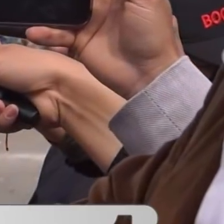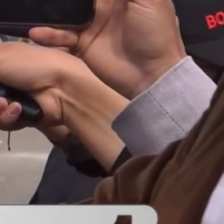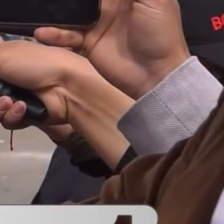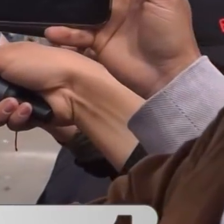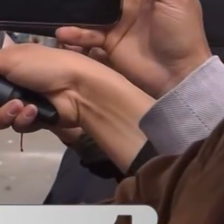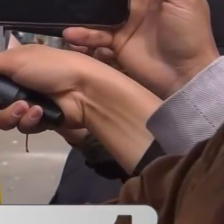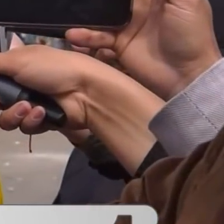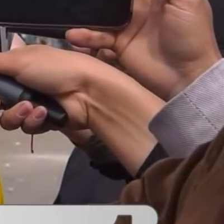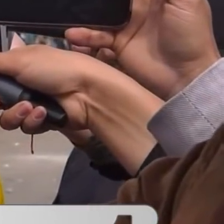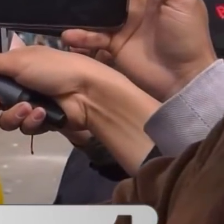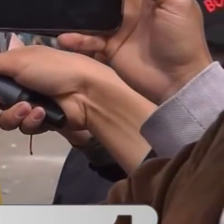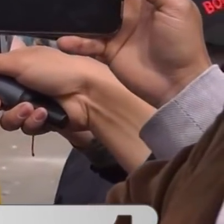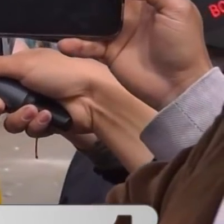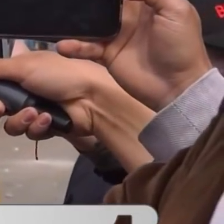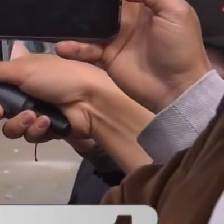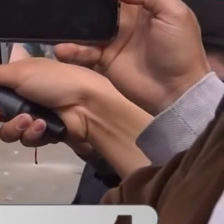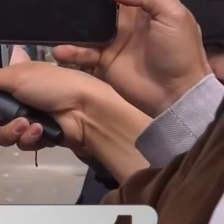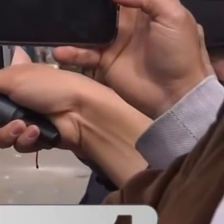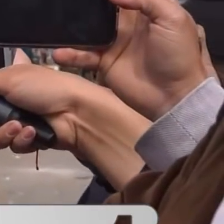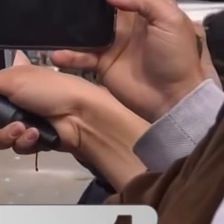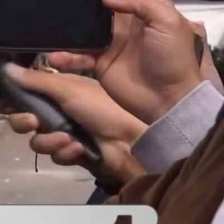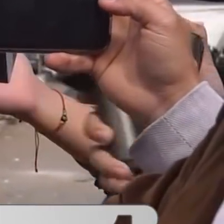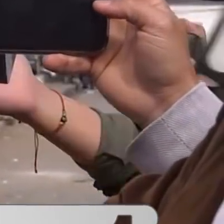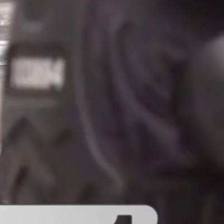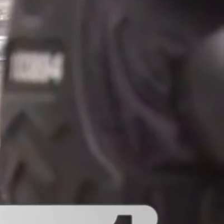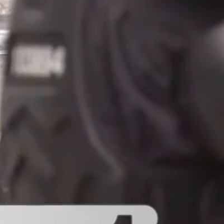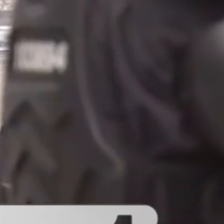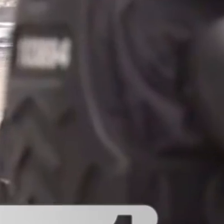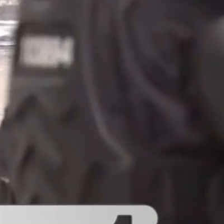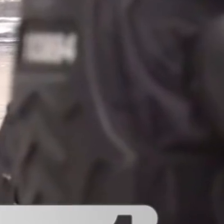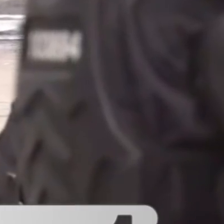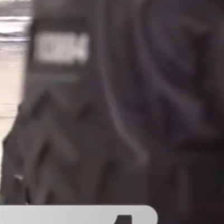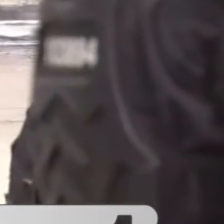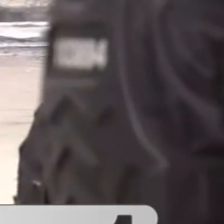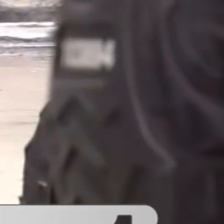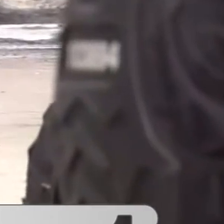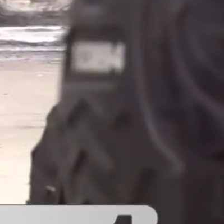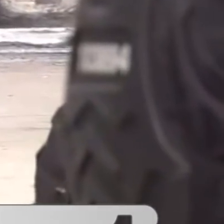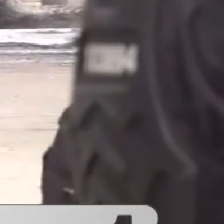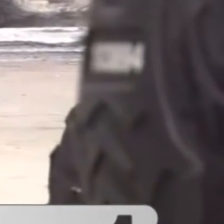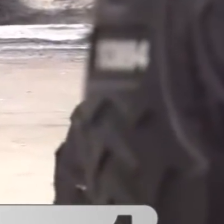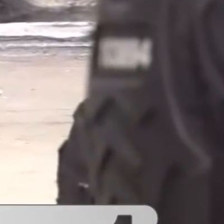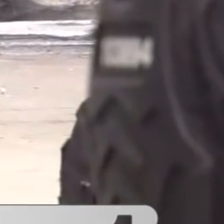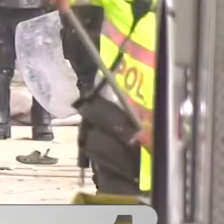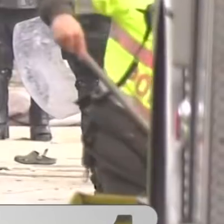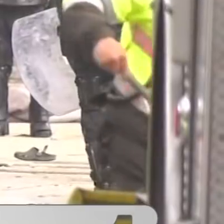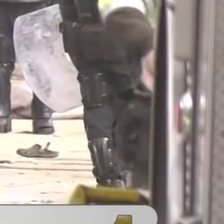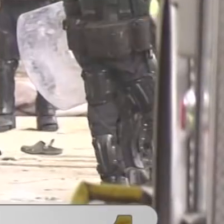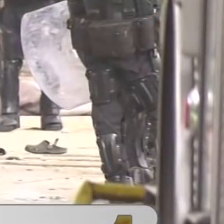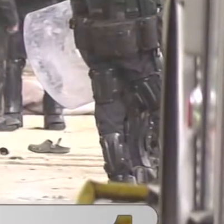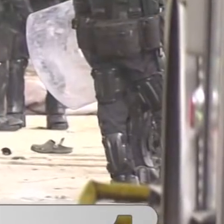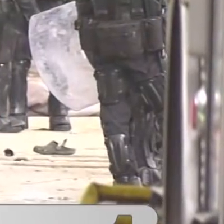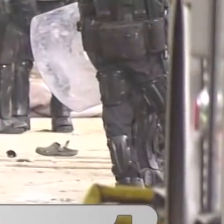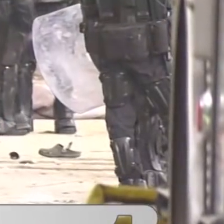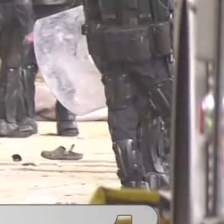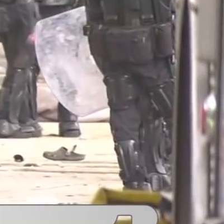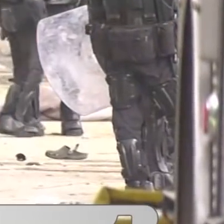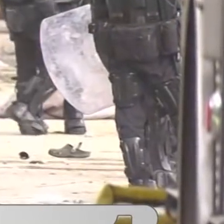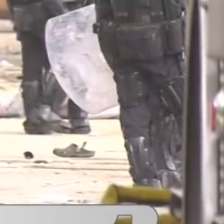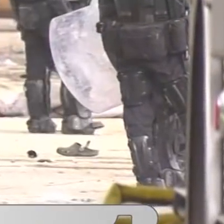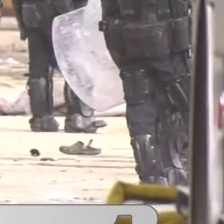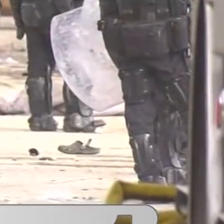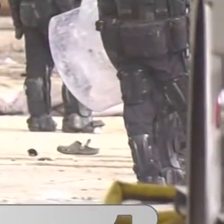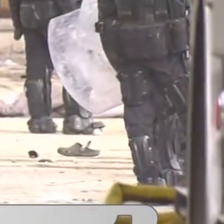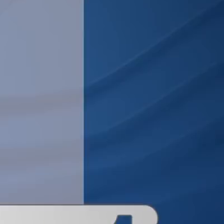toca restablecer este inmueble a la Universidad de Cundinamarca. Con la llegada de las autoridades, recicladores, extranjeros y